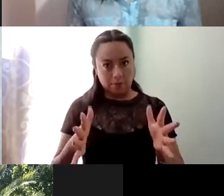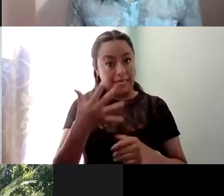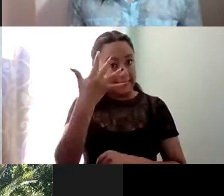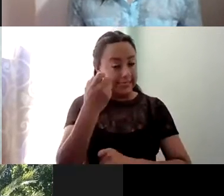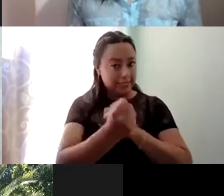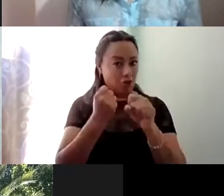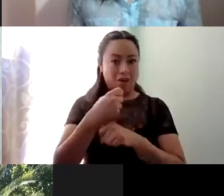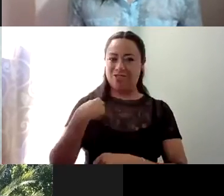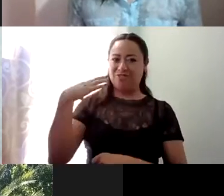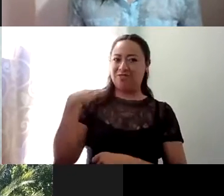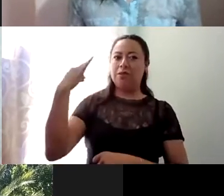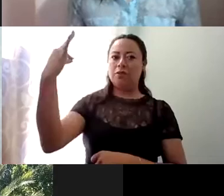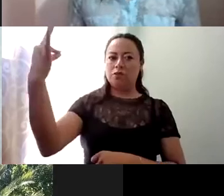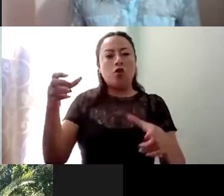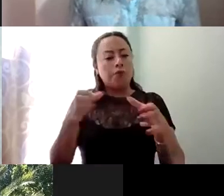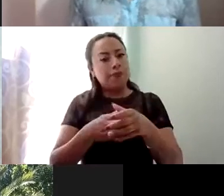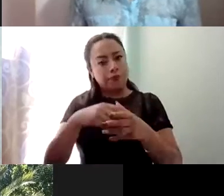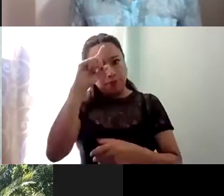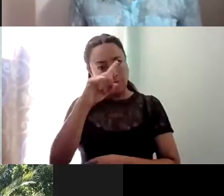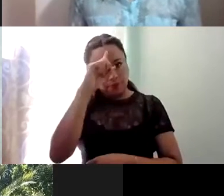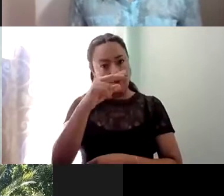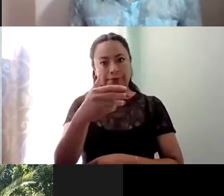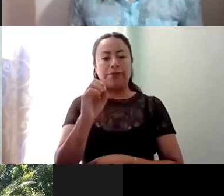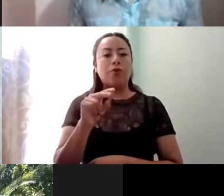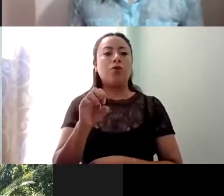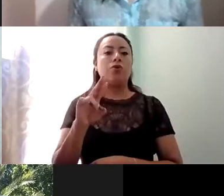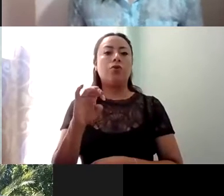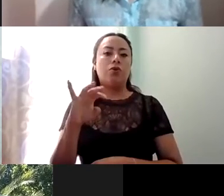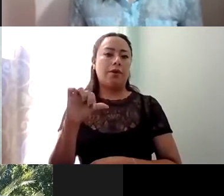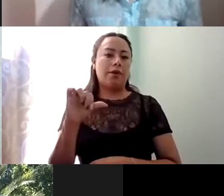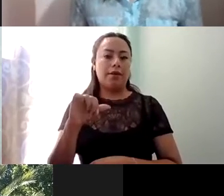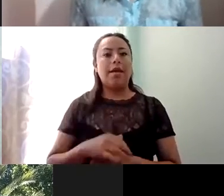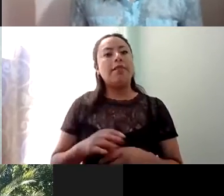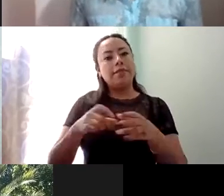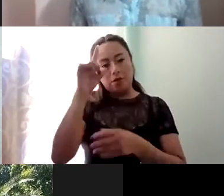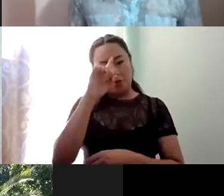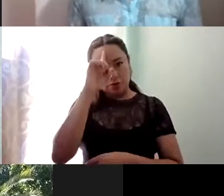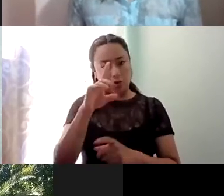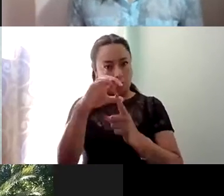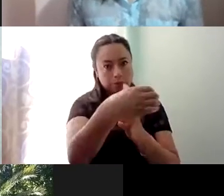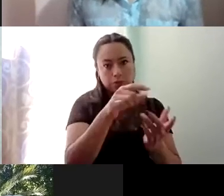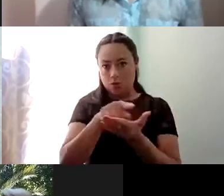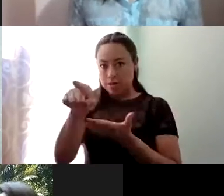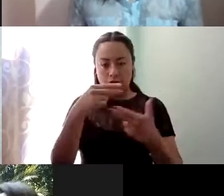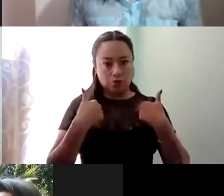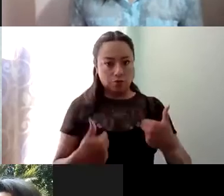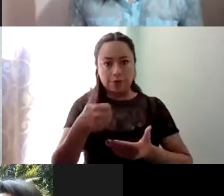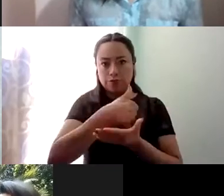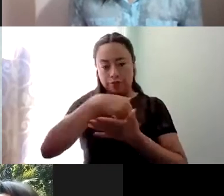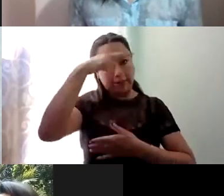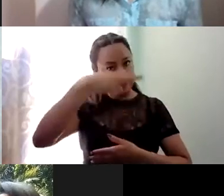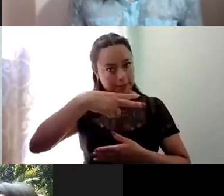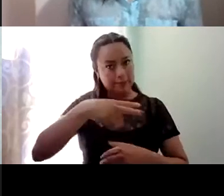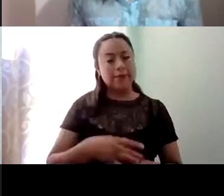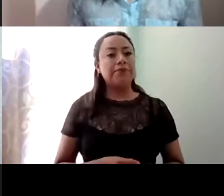como consejera honoraria del Consejo Consultivo de la Comisión de Derechos Humanos de la Ciudad de México. Y bueno, como la Constitución y las leyes lo